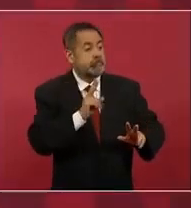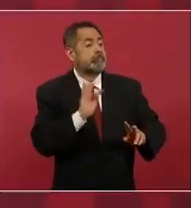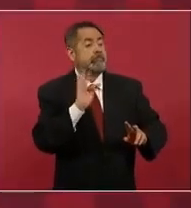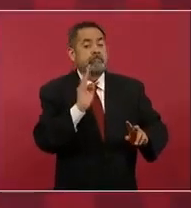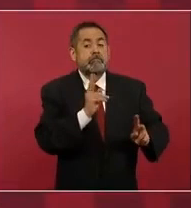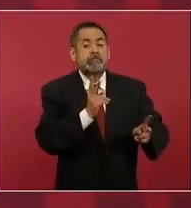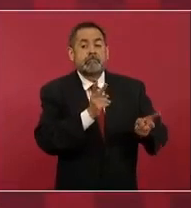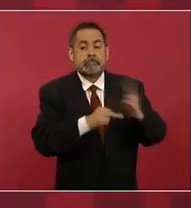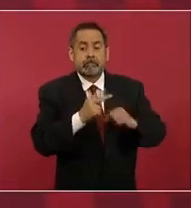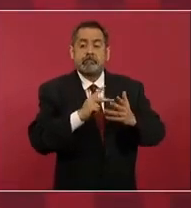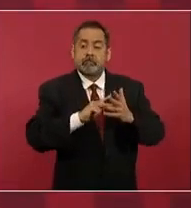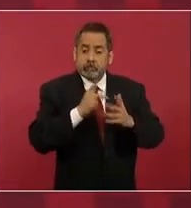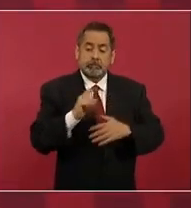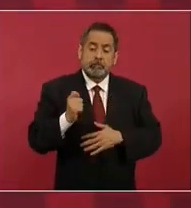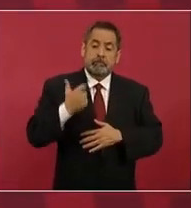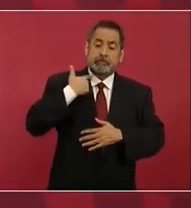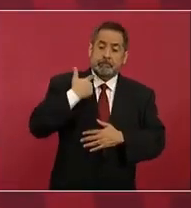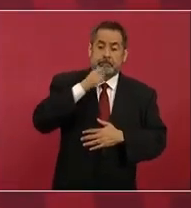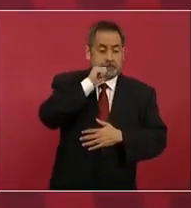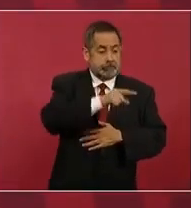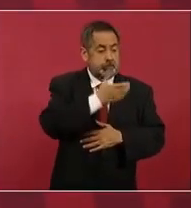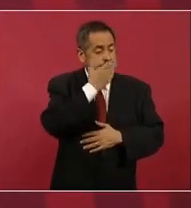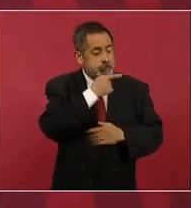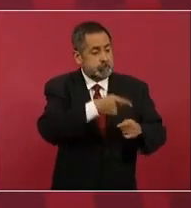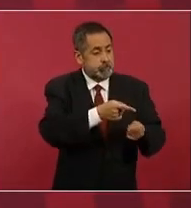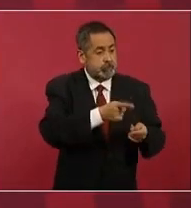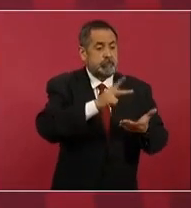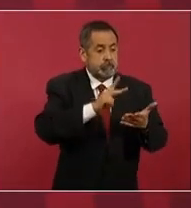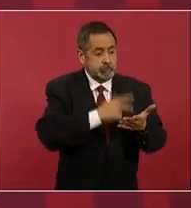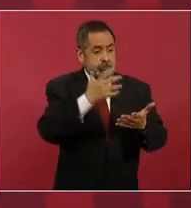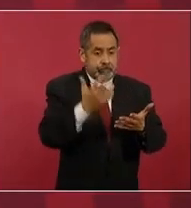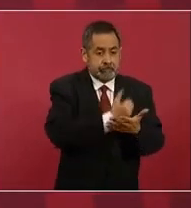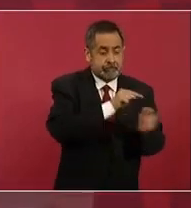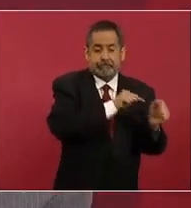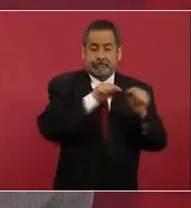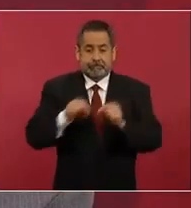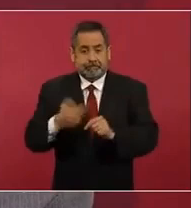regresan los conservadores, triunfan los reaccionarios,